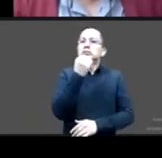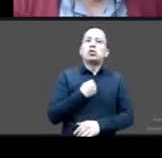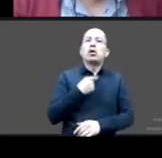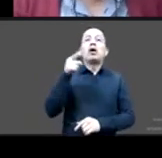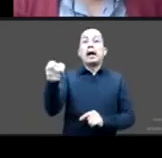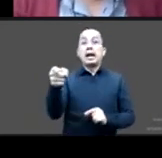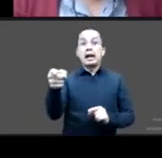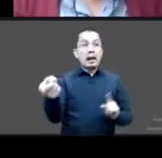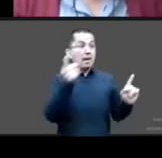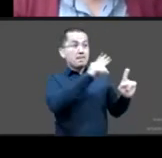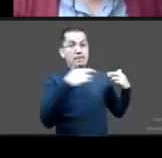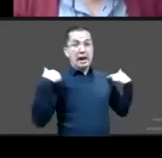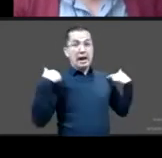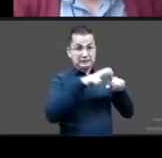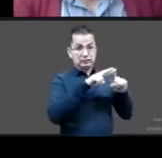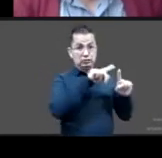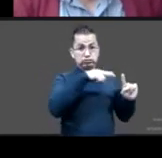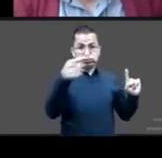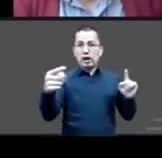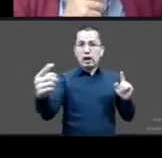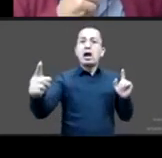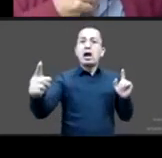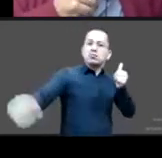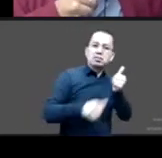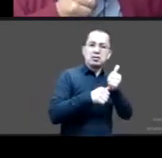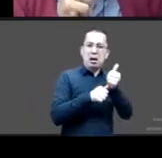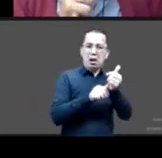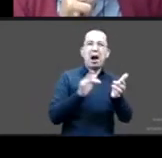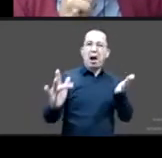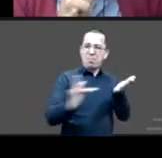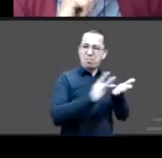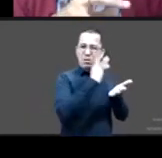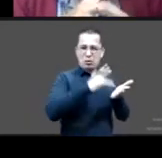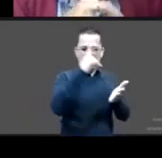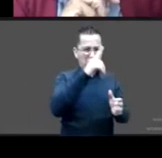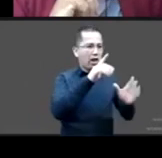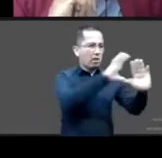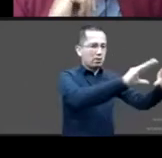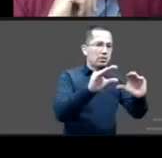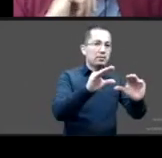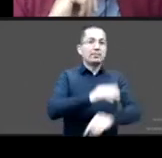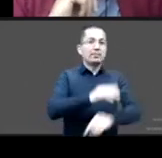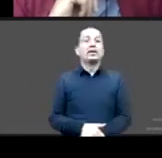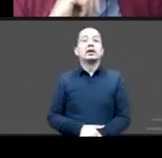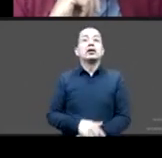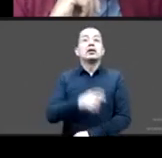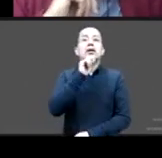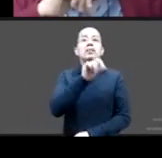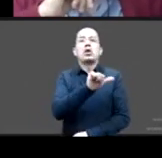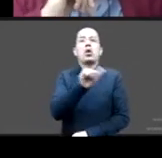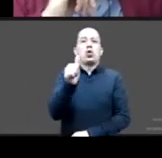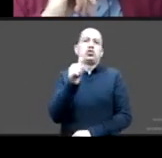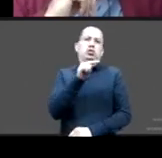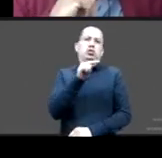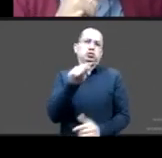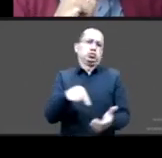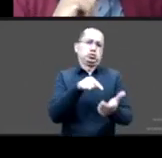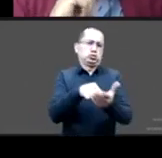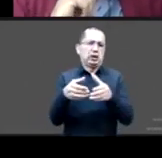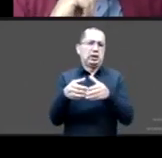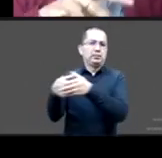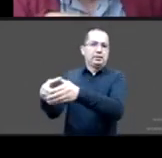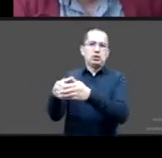contacto con sus chicos. Aquí hay otro ejemplo que es In Mi Paz. In Mi Paz es un grupo de 14